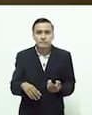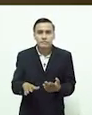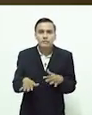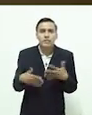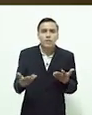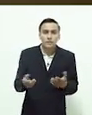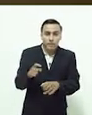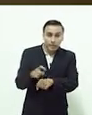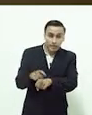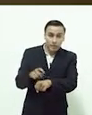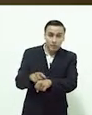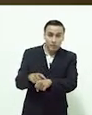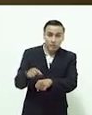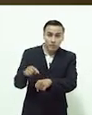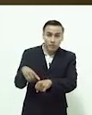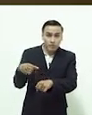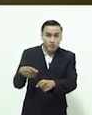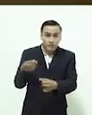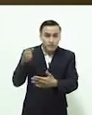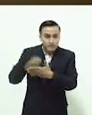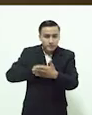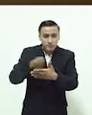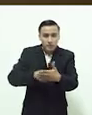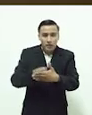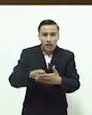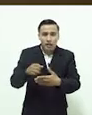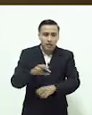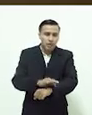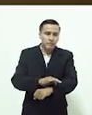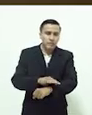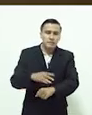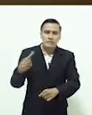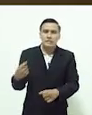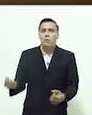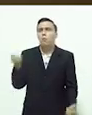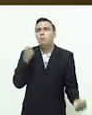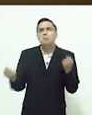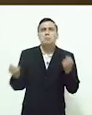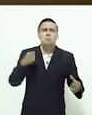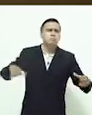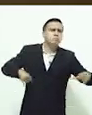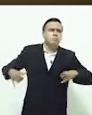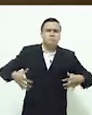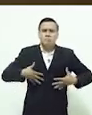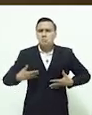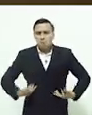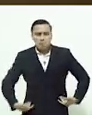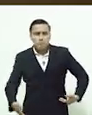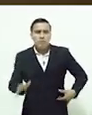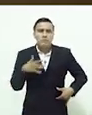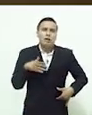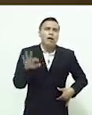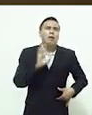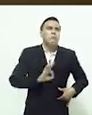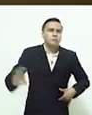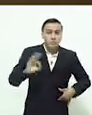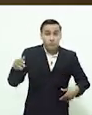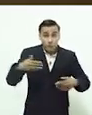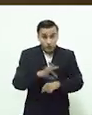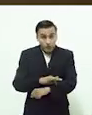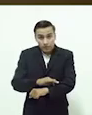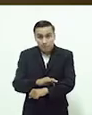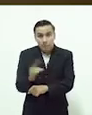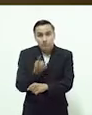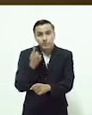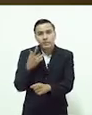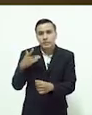¿Cuánto tiempo se dedica hoy a lo físico, a la apariencia, al rostro? Es el culto del cuerpo, pero